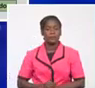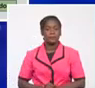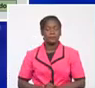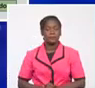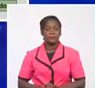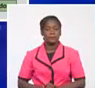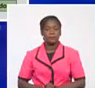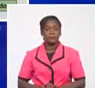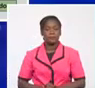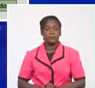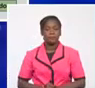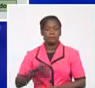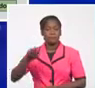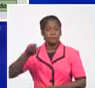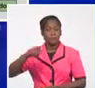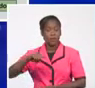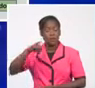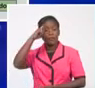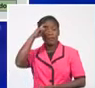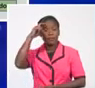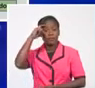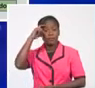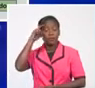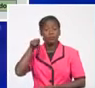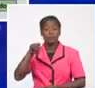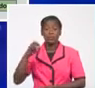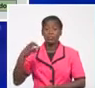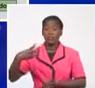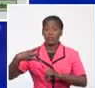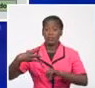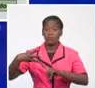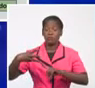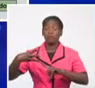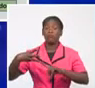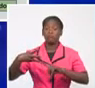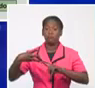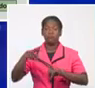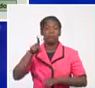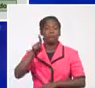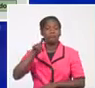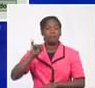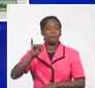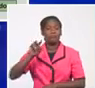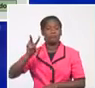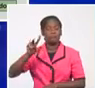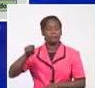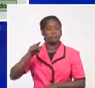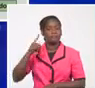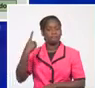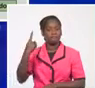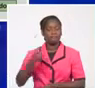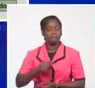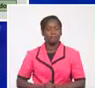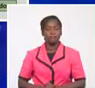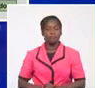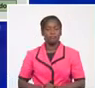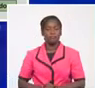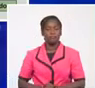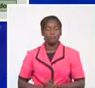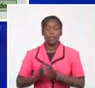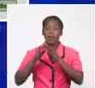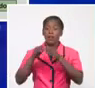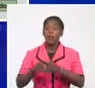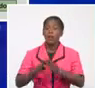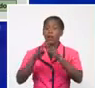242,2. Santi Espíritu en tercer lugar con 162,1 y la provincia de Granma